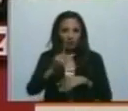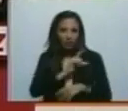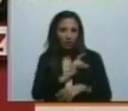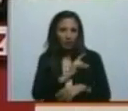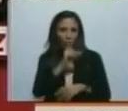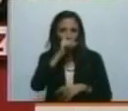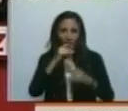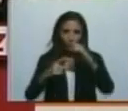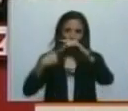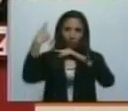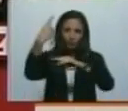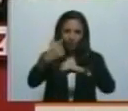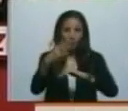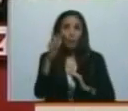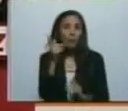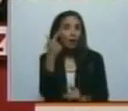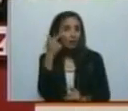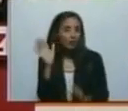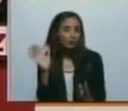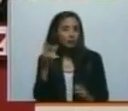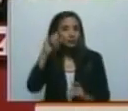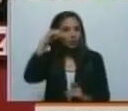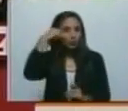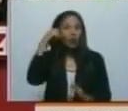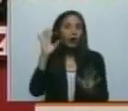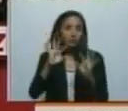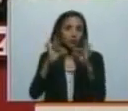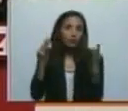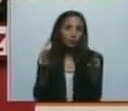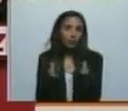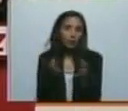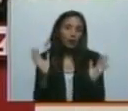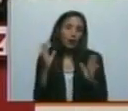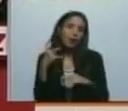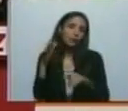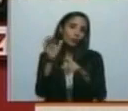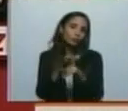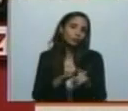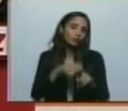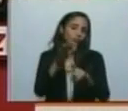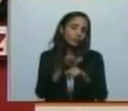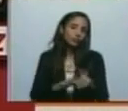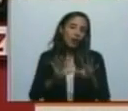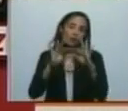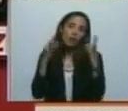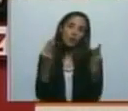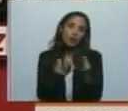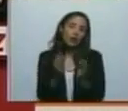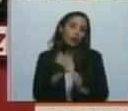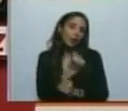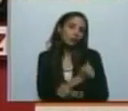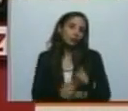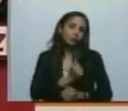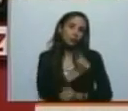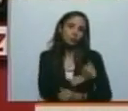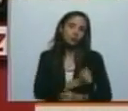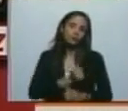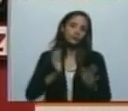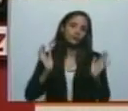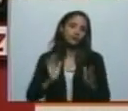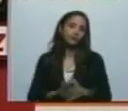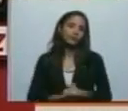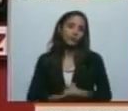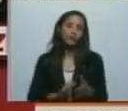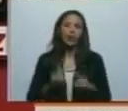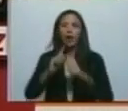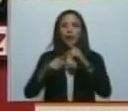ellos. Se acordará su familia, que lo lamentamos mucho. No, que no le dieron, después comienzan a comparar con el 4 de